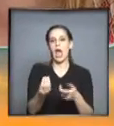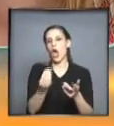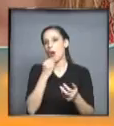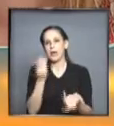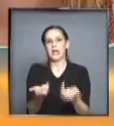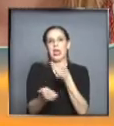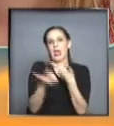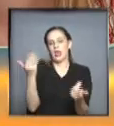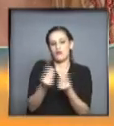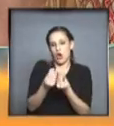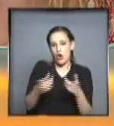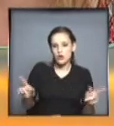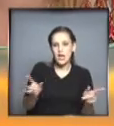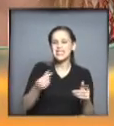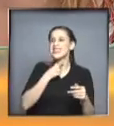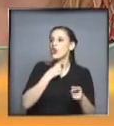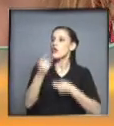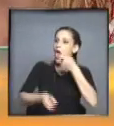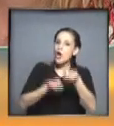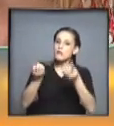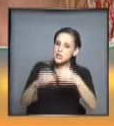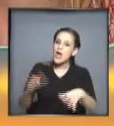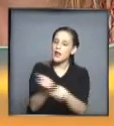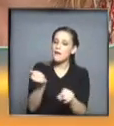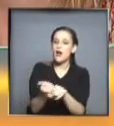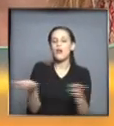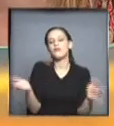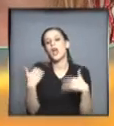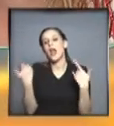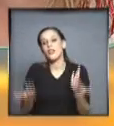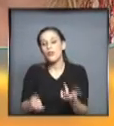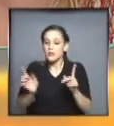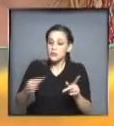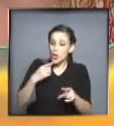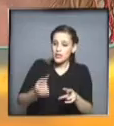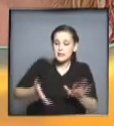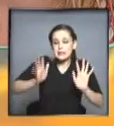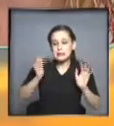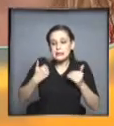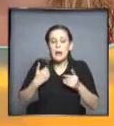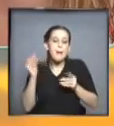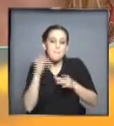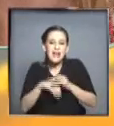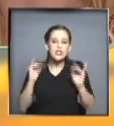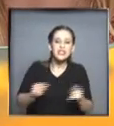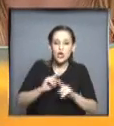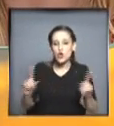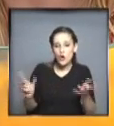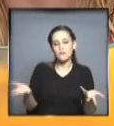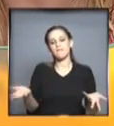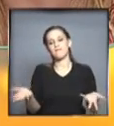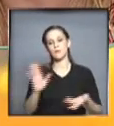un negocio, hay un montón de regulaciones. Pero también... y eso lleva a decir, bueno, voy a involucrarme. Claro, pero también y me puedo